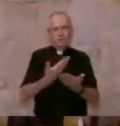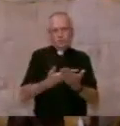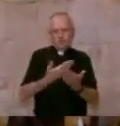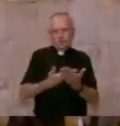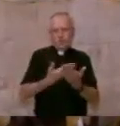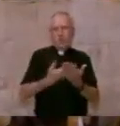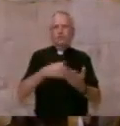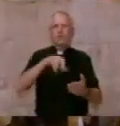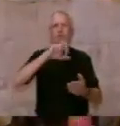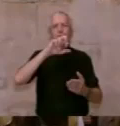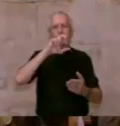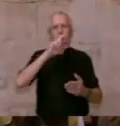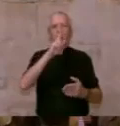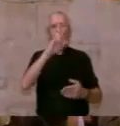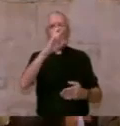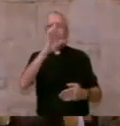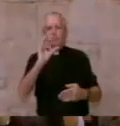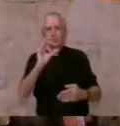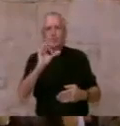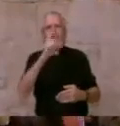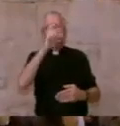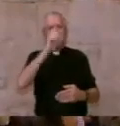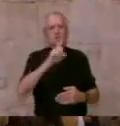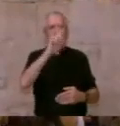documentada del obispo Ursus, que en el año